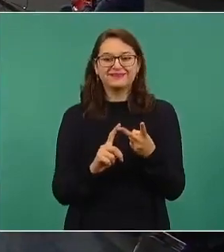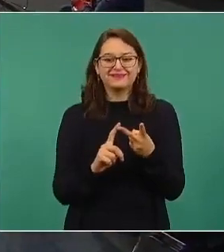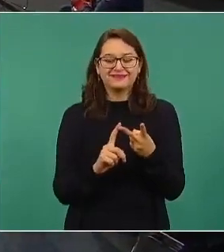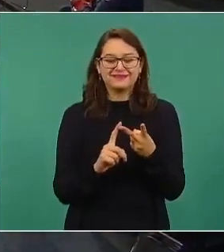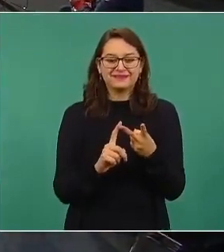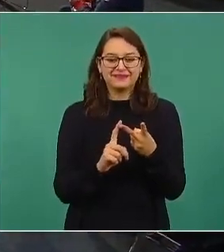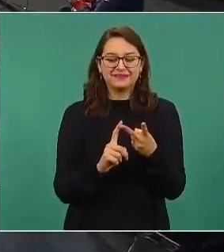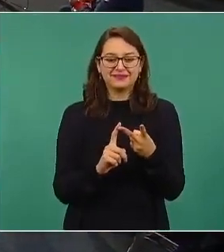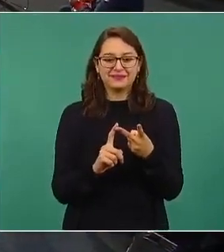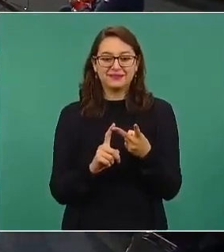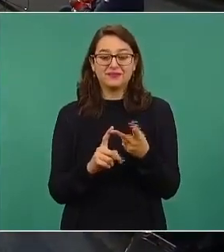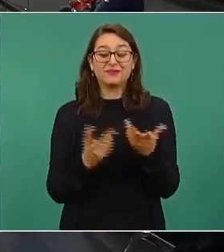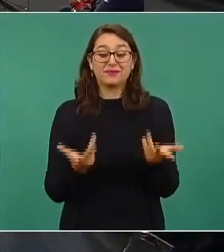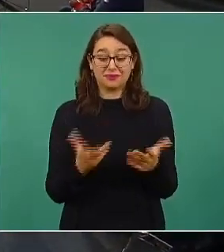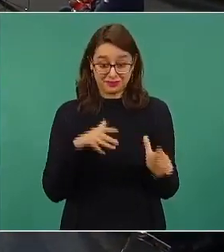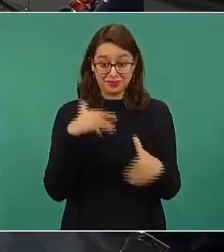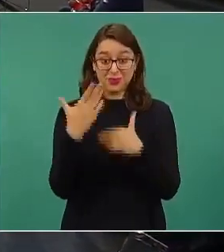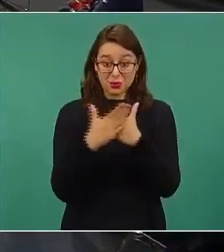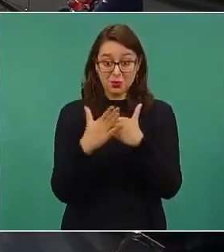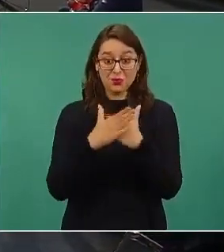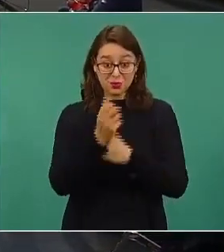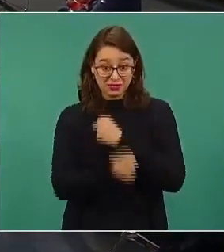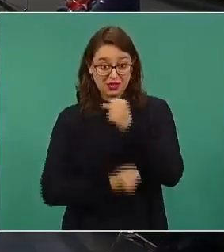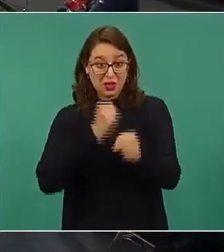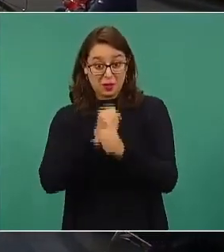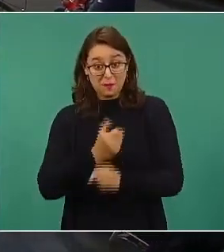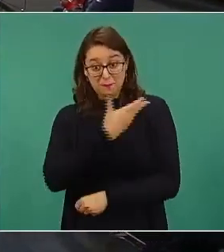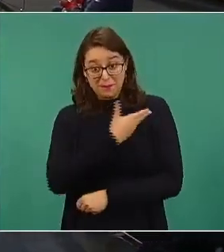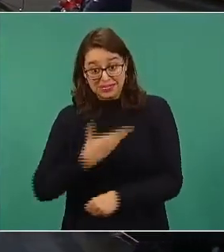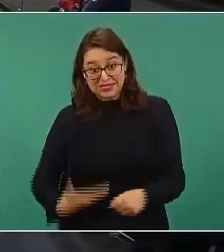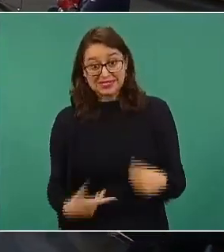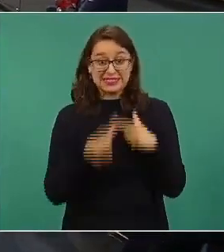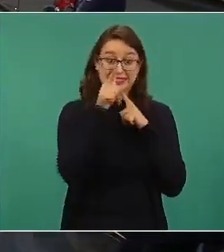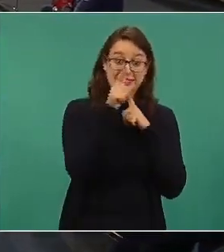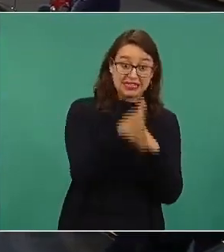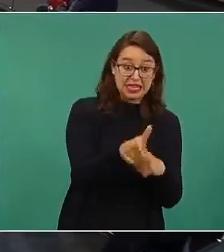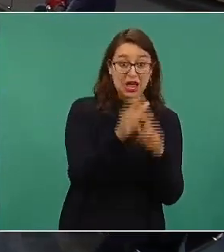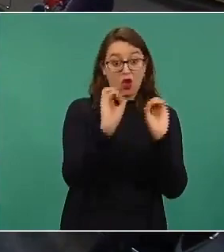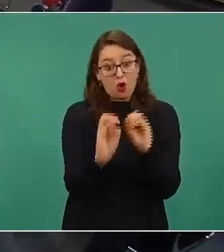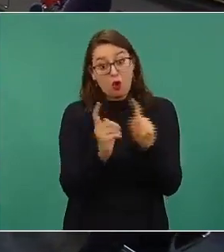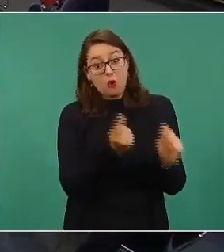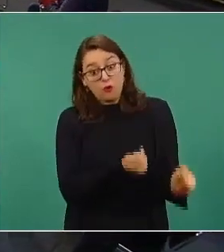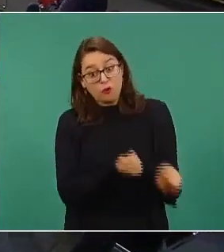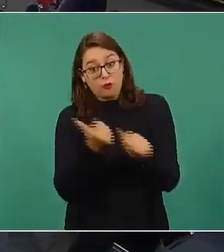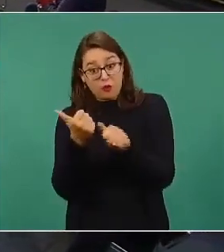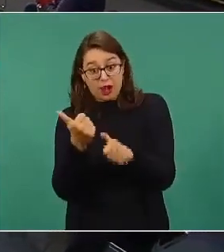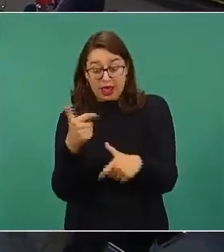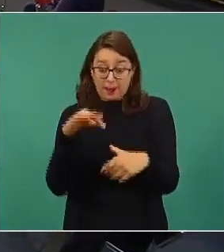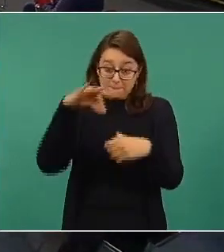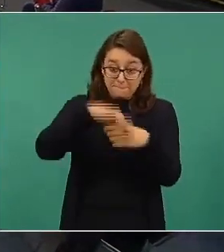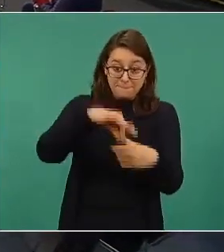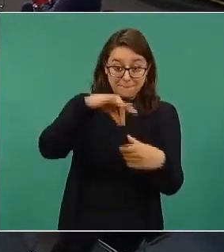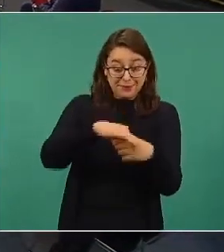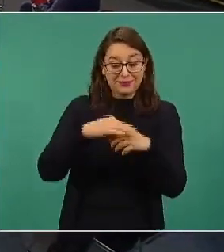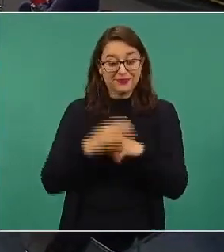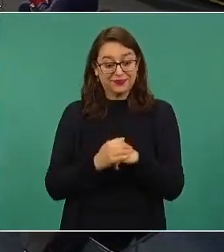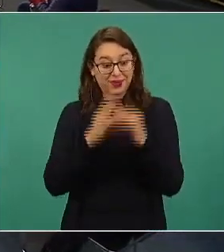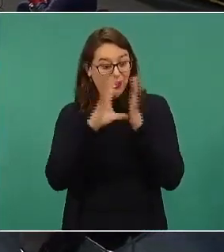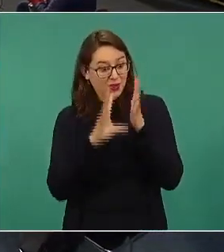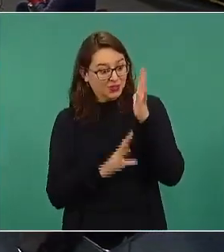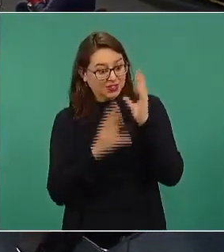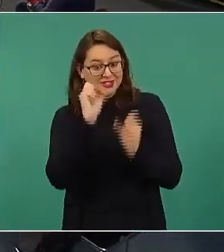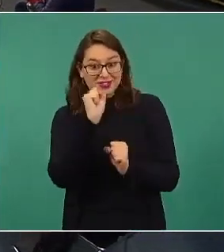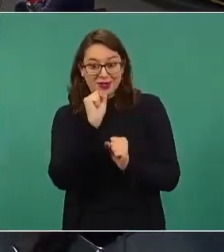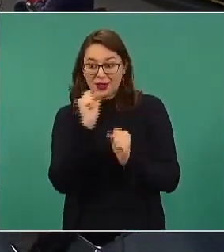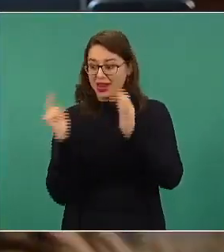se realiza la consulta para la revocación del mandato, tanto la Constitución como la Ley Federal de la Consulta